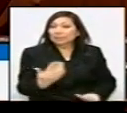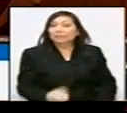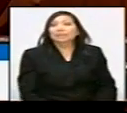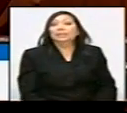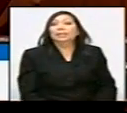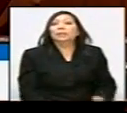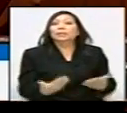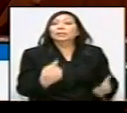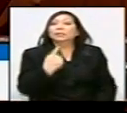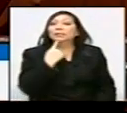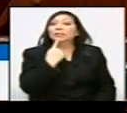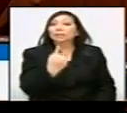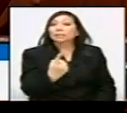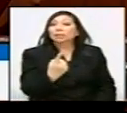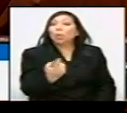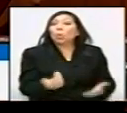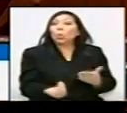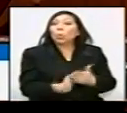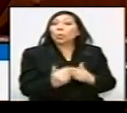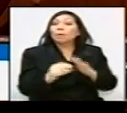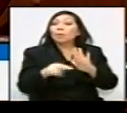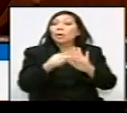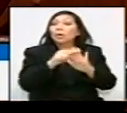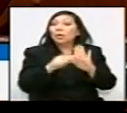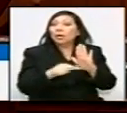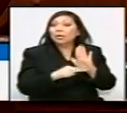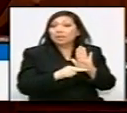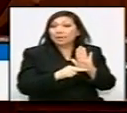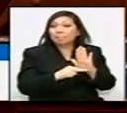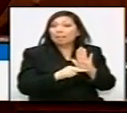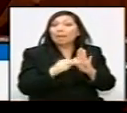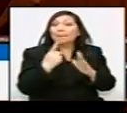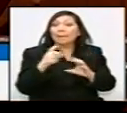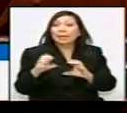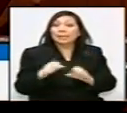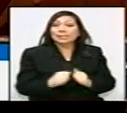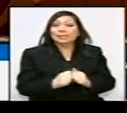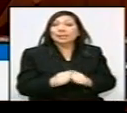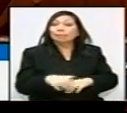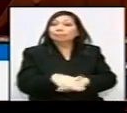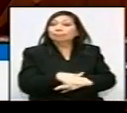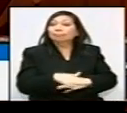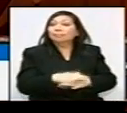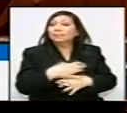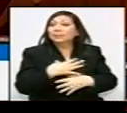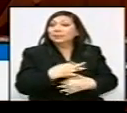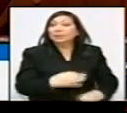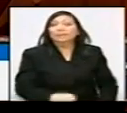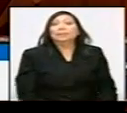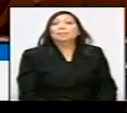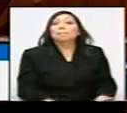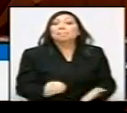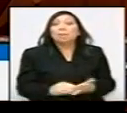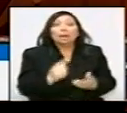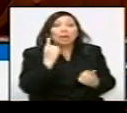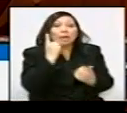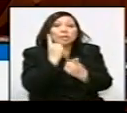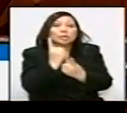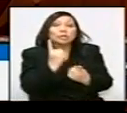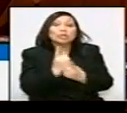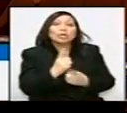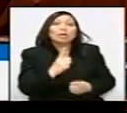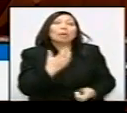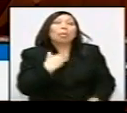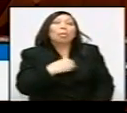que estableció un nuevo marco normativo y operativo para el registro de la gestión de intereses, más conocido como